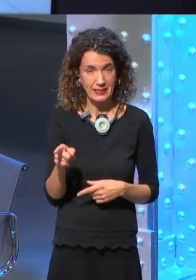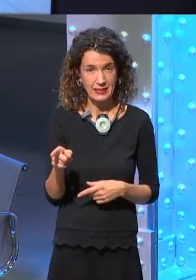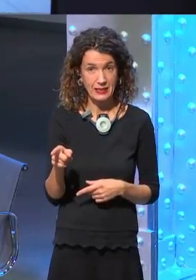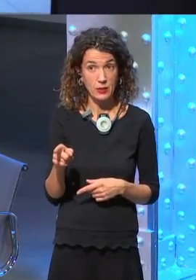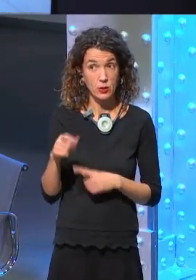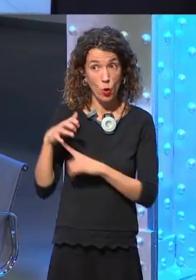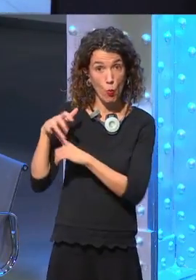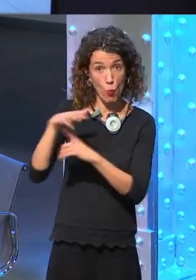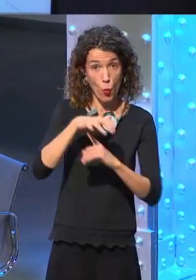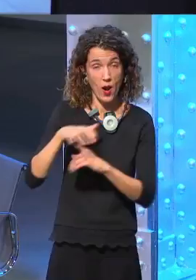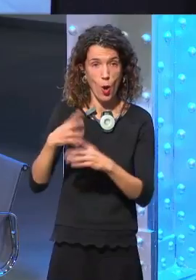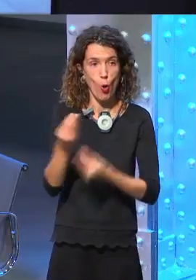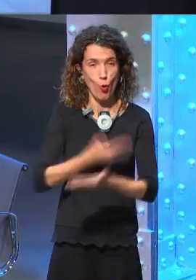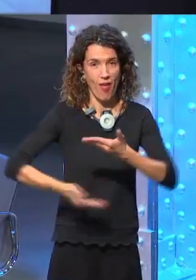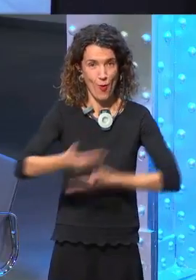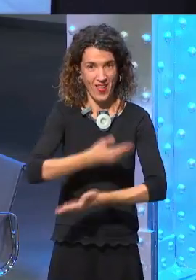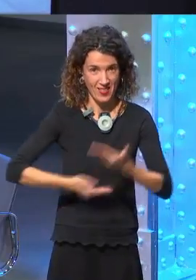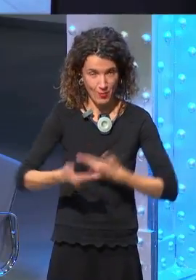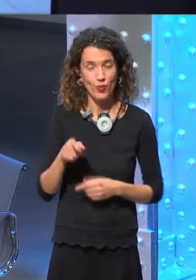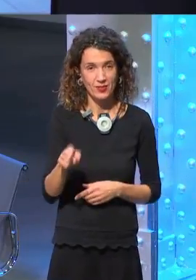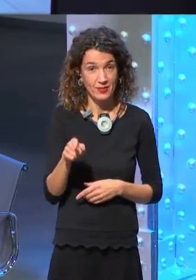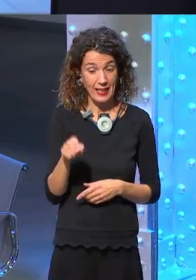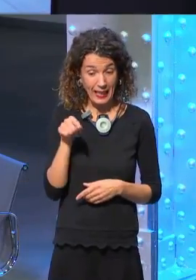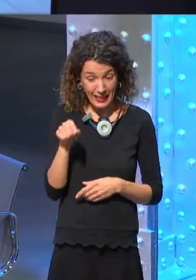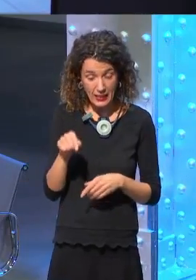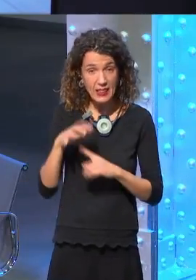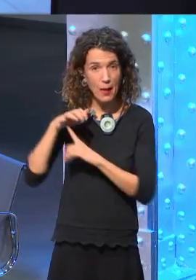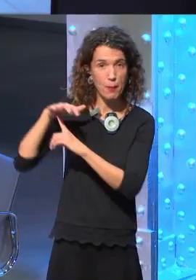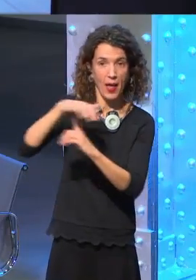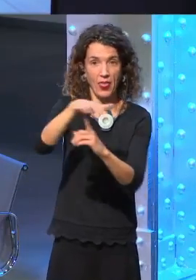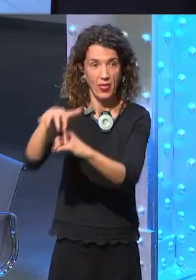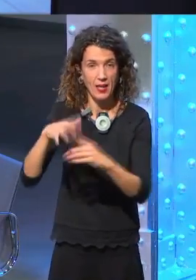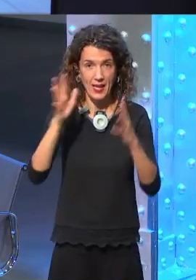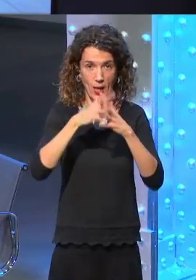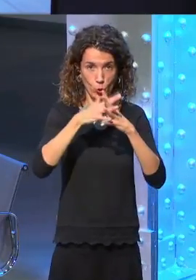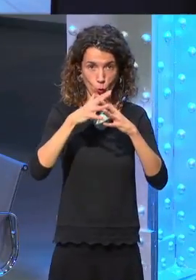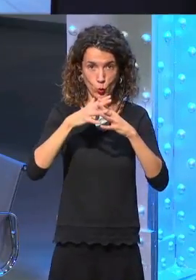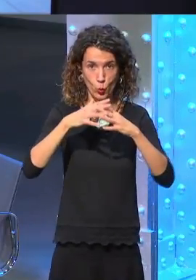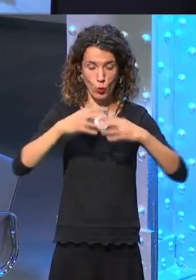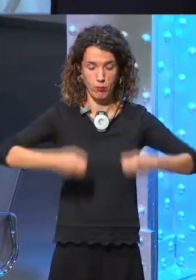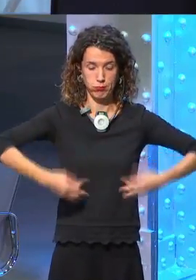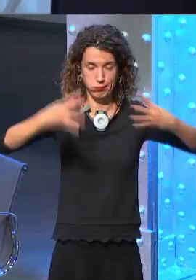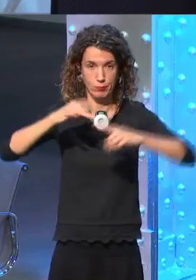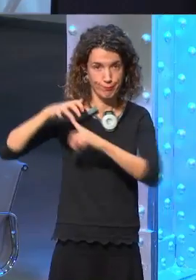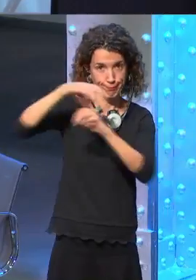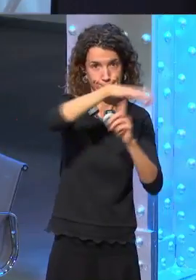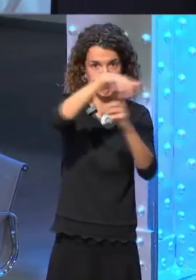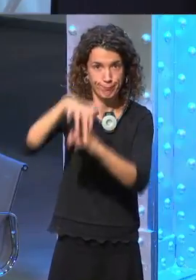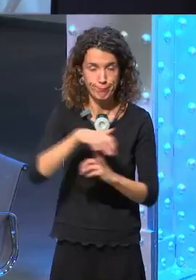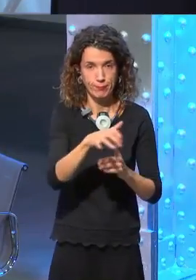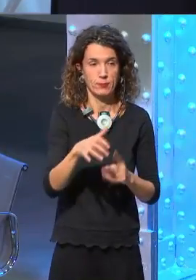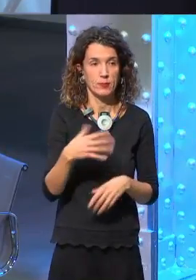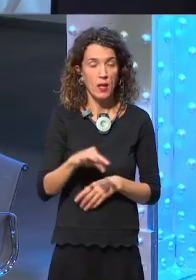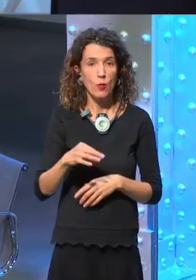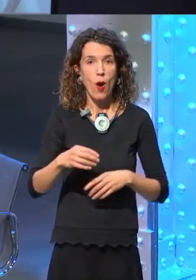en los vuelos colaborativos y donde tienen que desplazarse a través de las estructuras. Por ejemplo, estos andamios